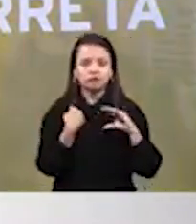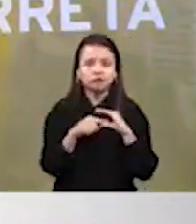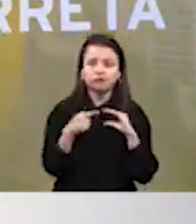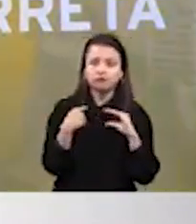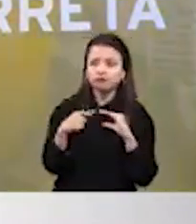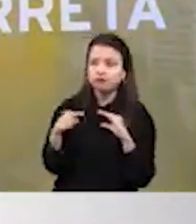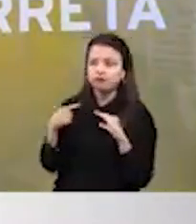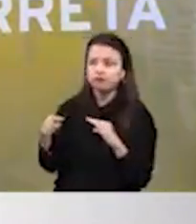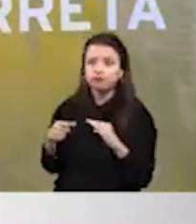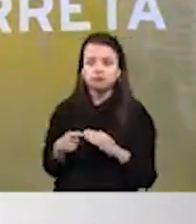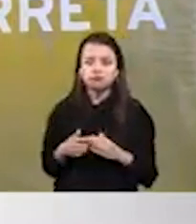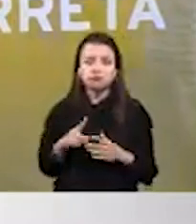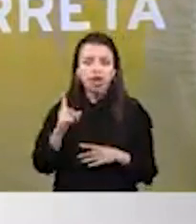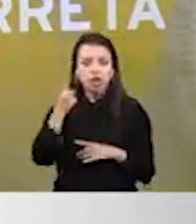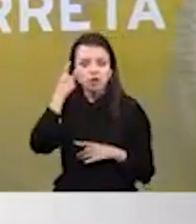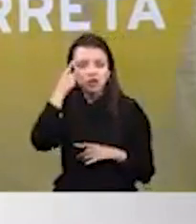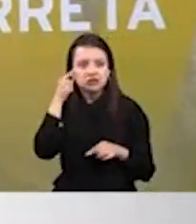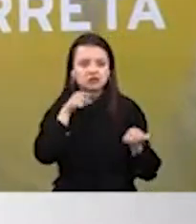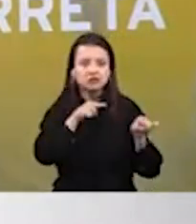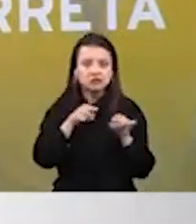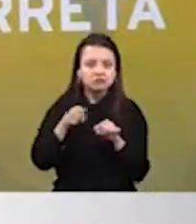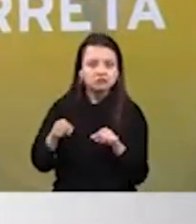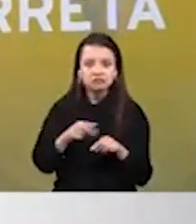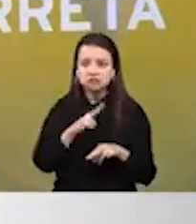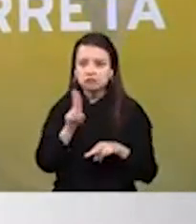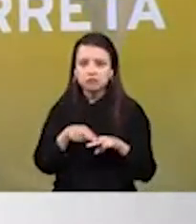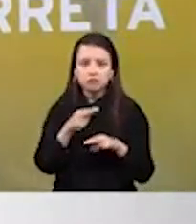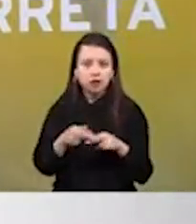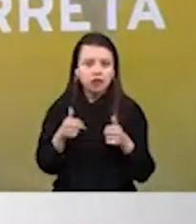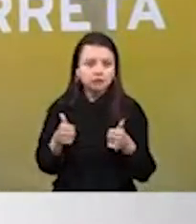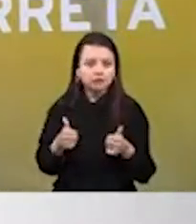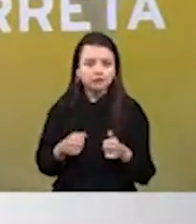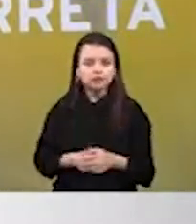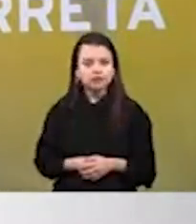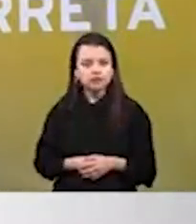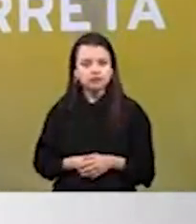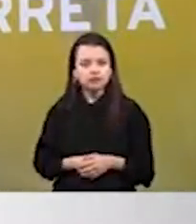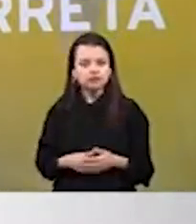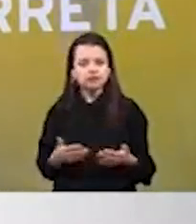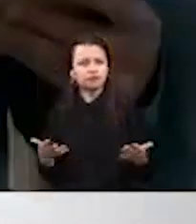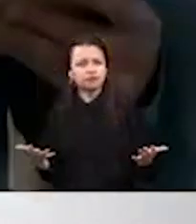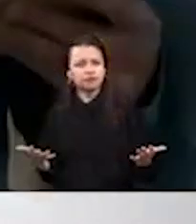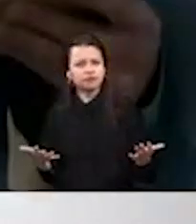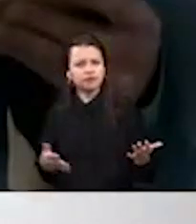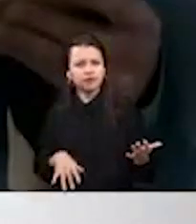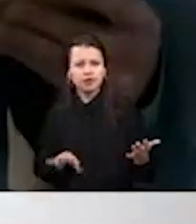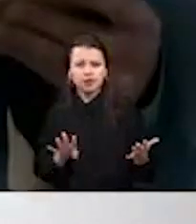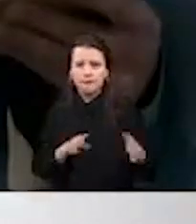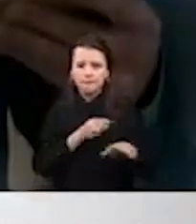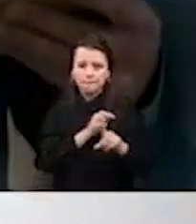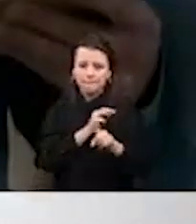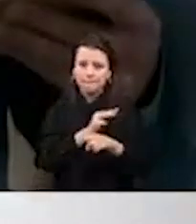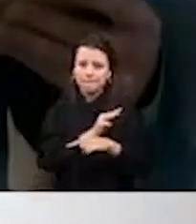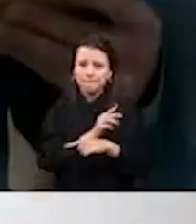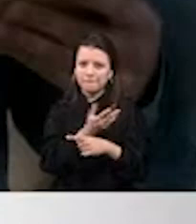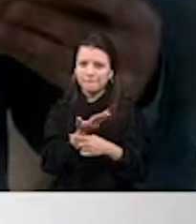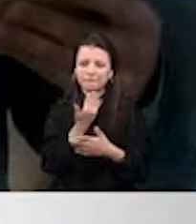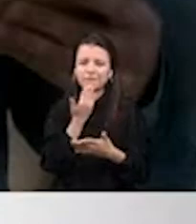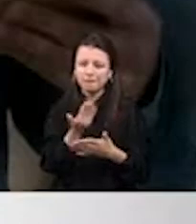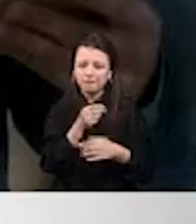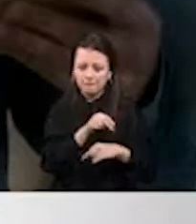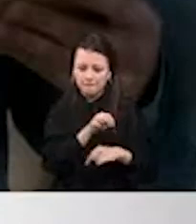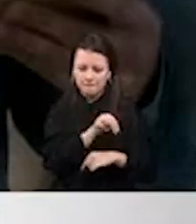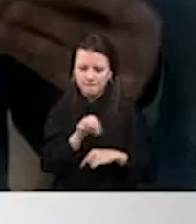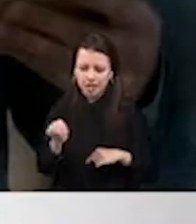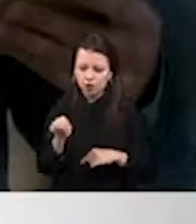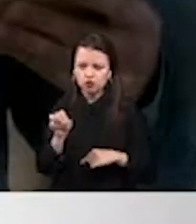y gobernaciones sin tener claras varias cosas. Primero, la información de los metros cuadrados. Es decir, dijeron sí, le mando 90 mil millones de